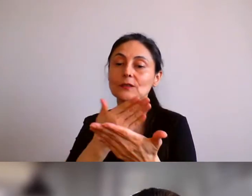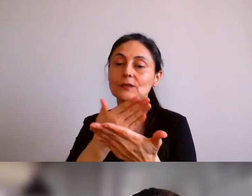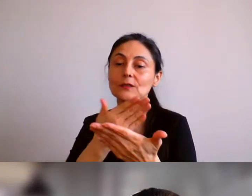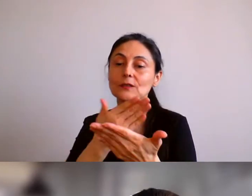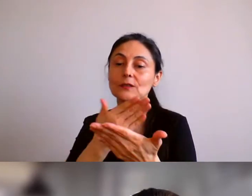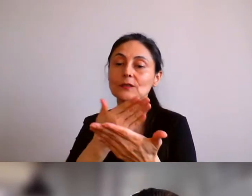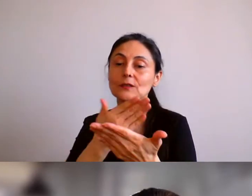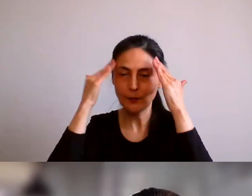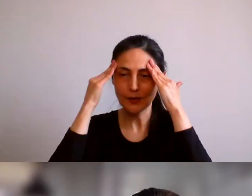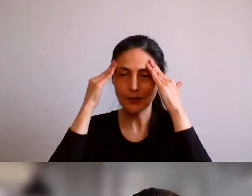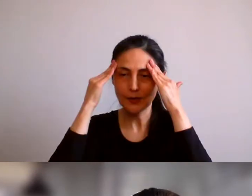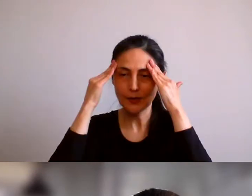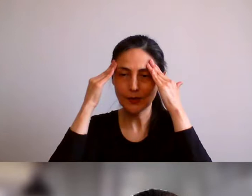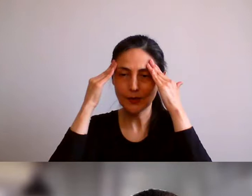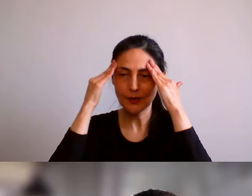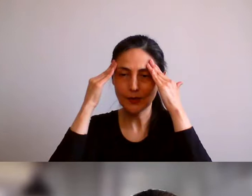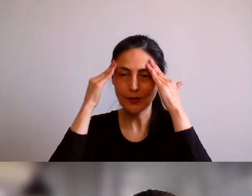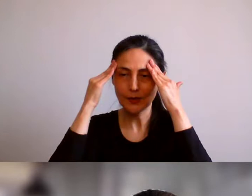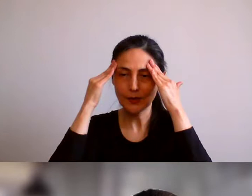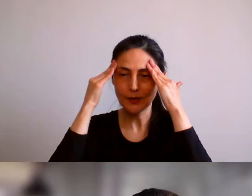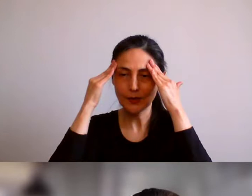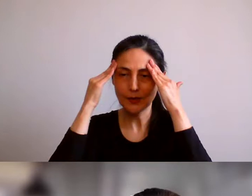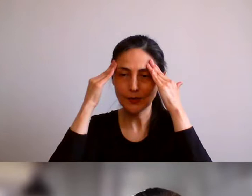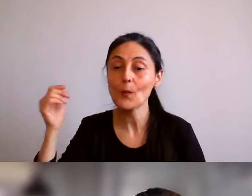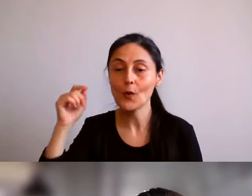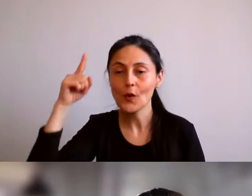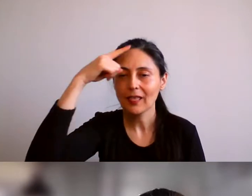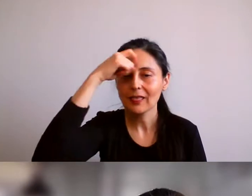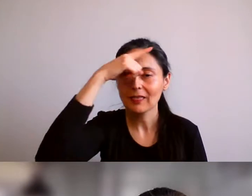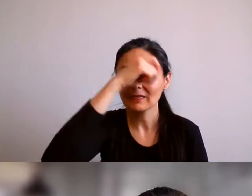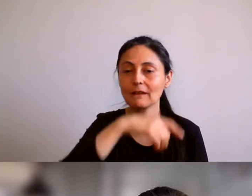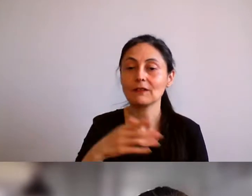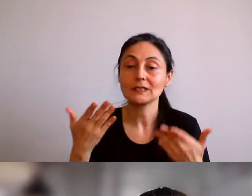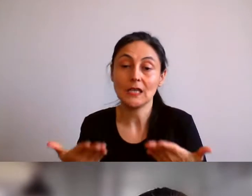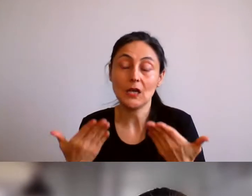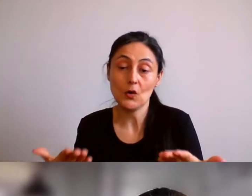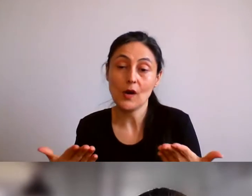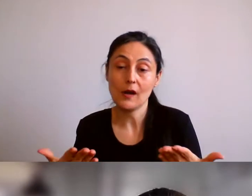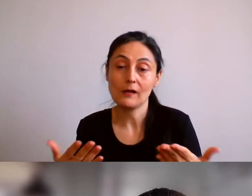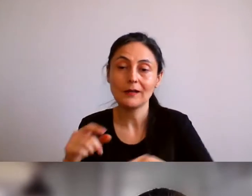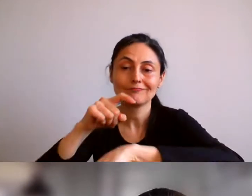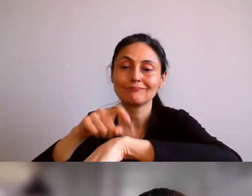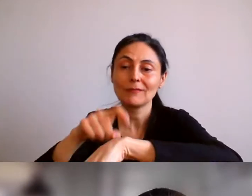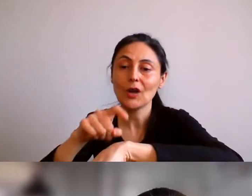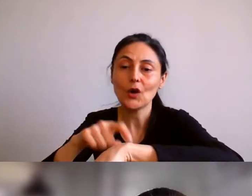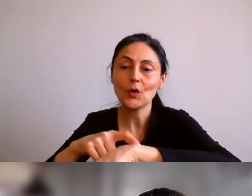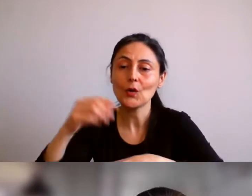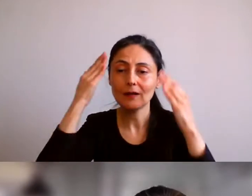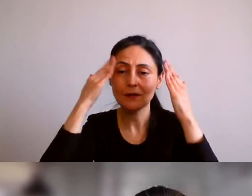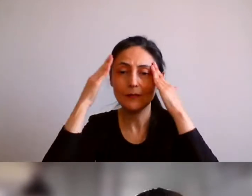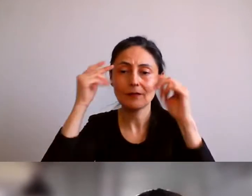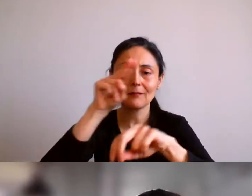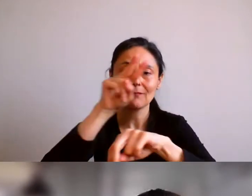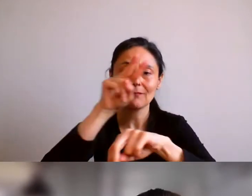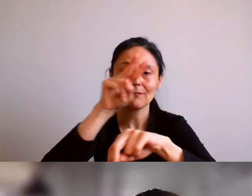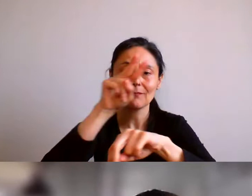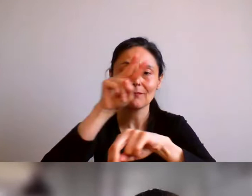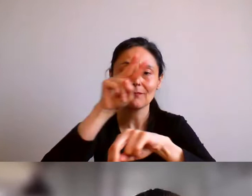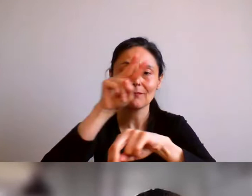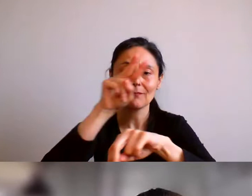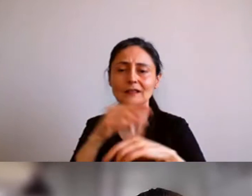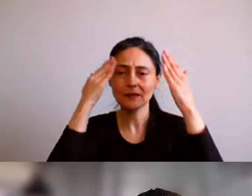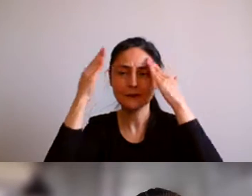cómo ha accedido la gente, cuál es la dificultad actual para, por ejemplo, pedir hora en psiquiatría, salud mental, o sea, psiquiatría, psicología,